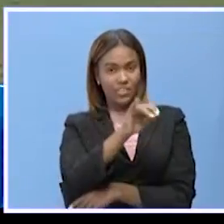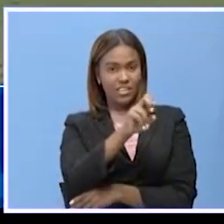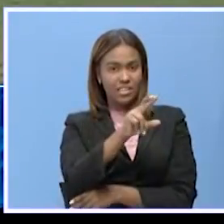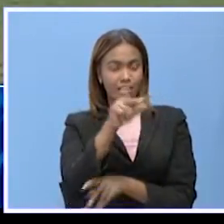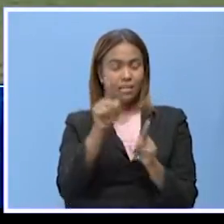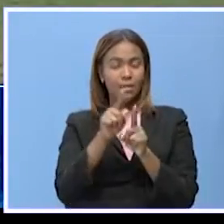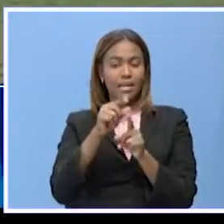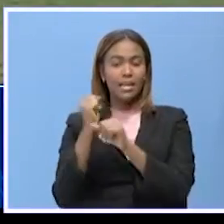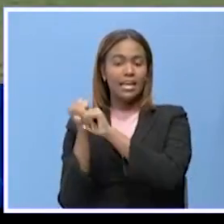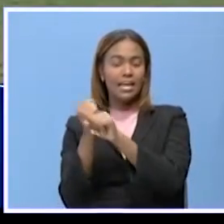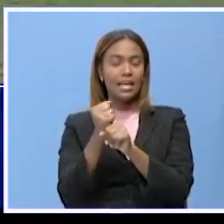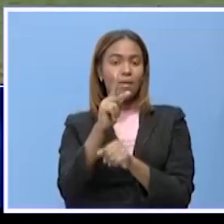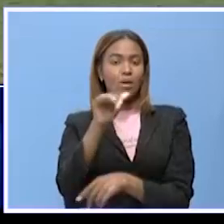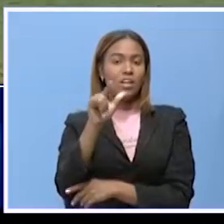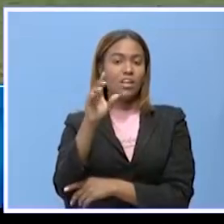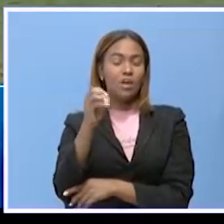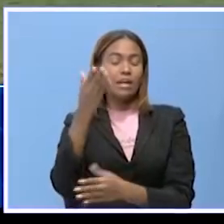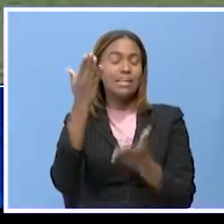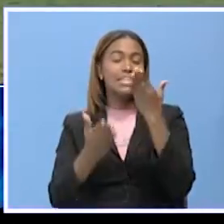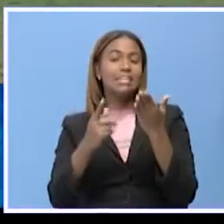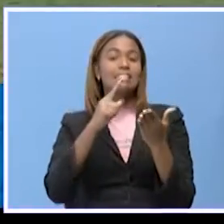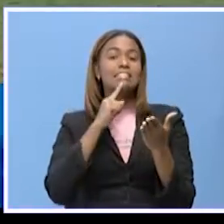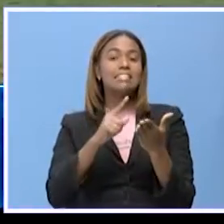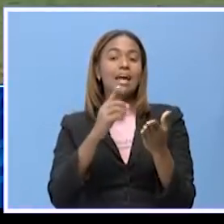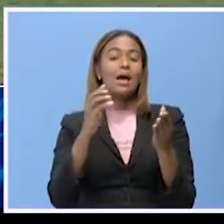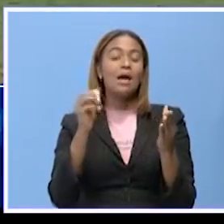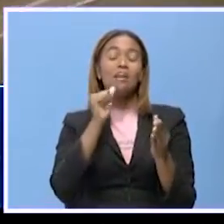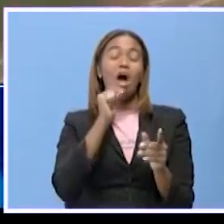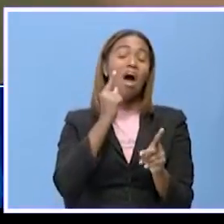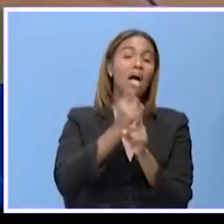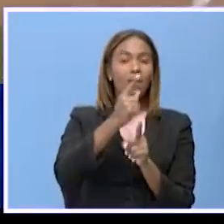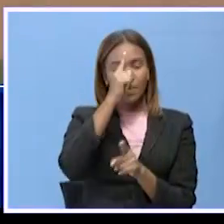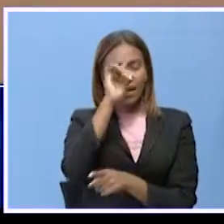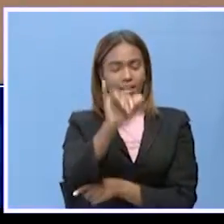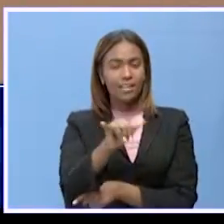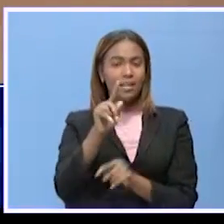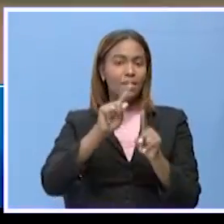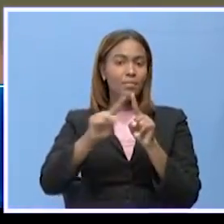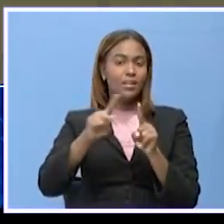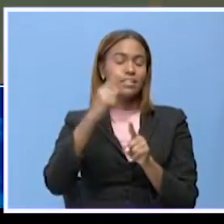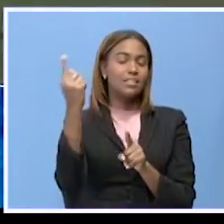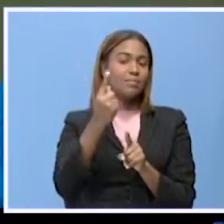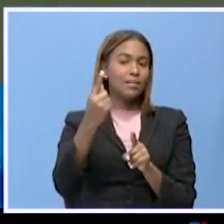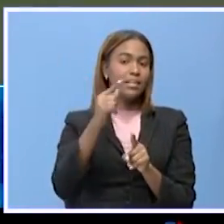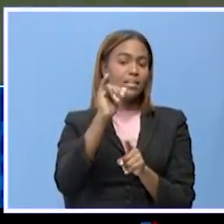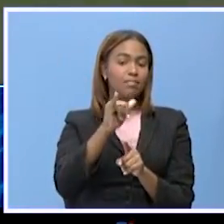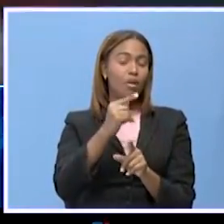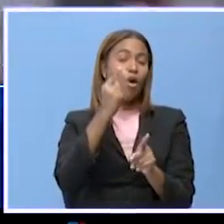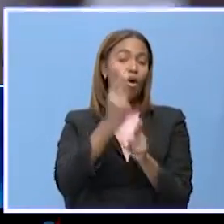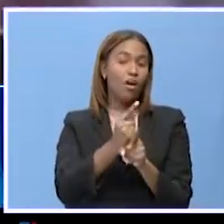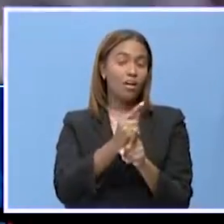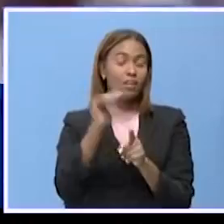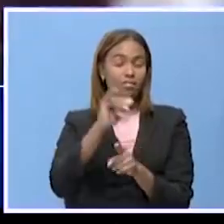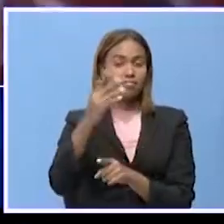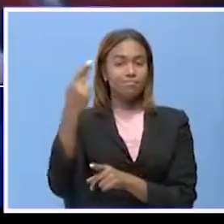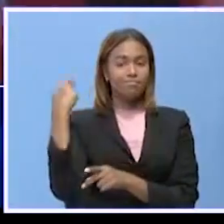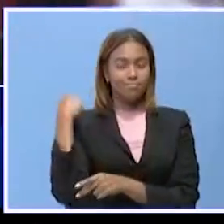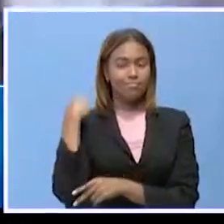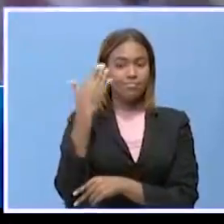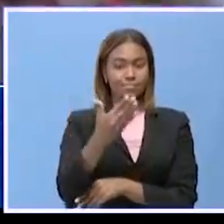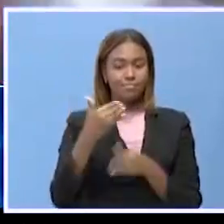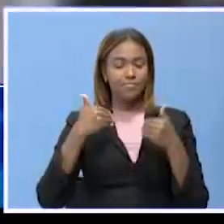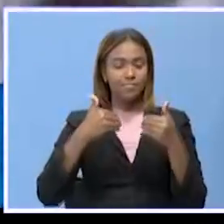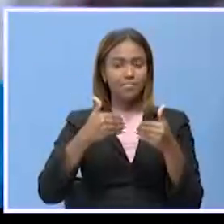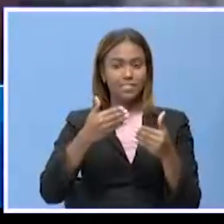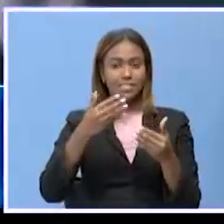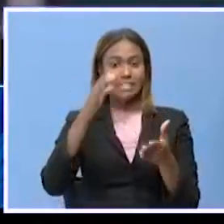y el hit de Paulino, que quizás era el menos indicado para el turno, pero que siempre ha sido oportuno y le tocó